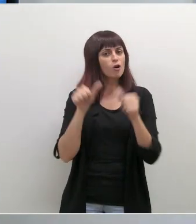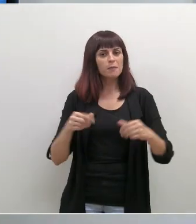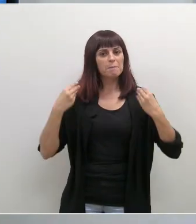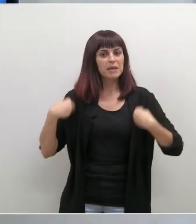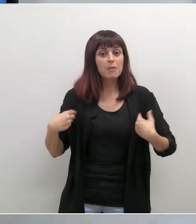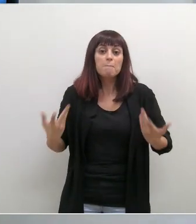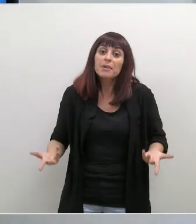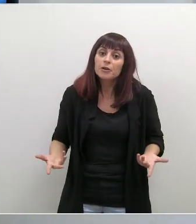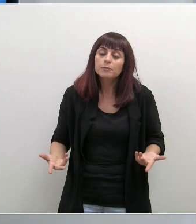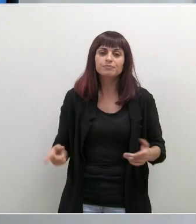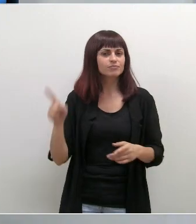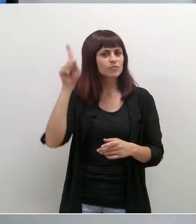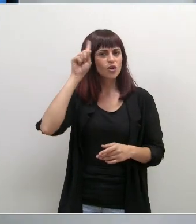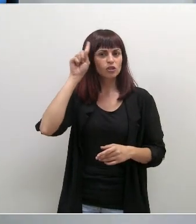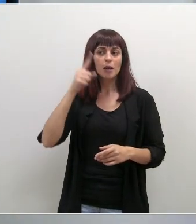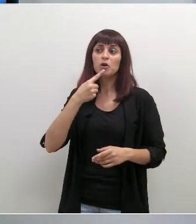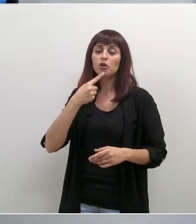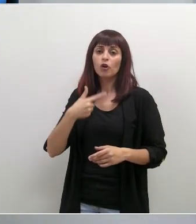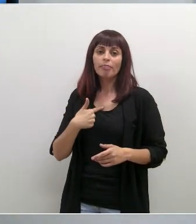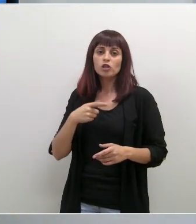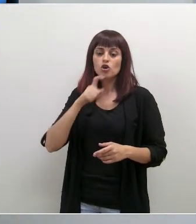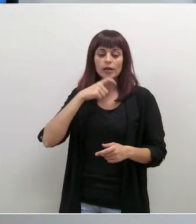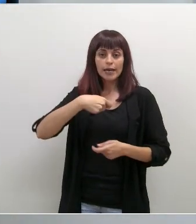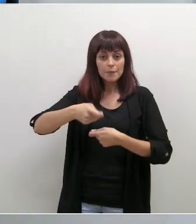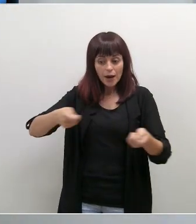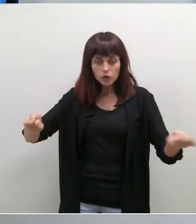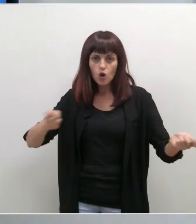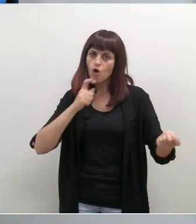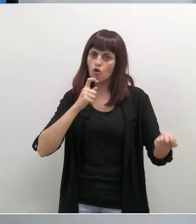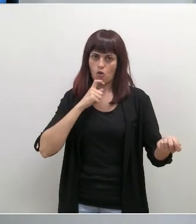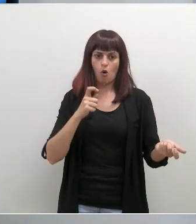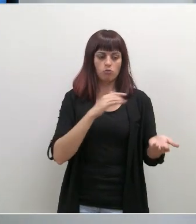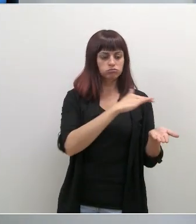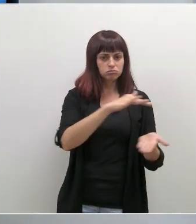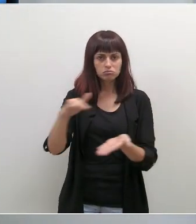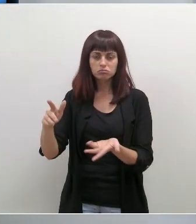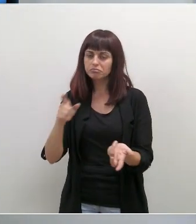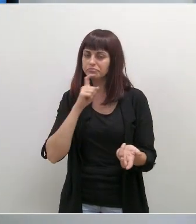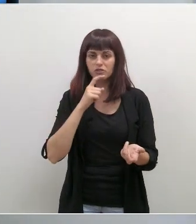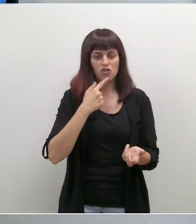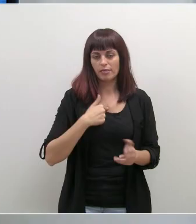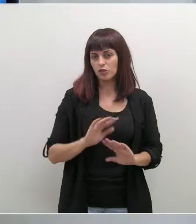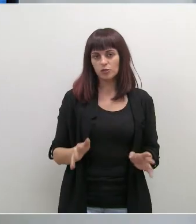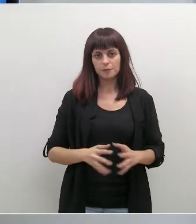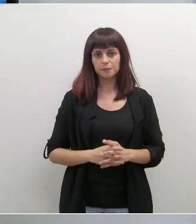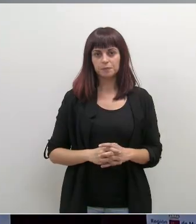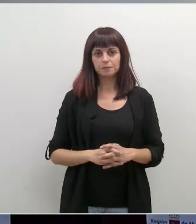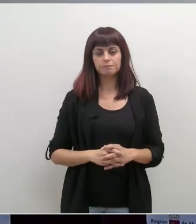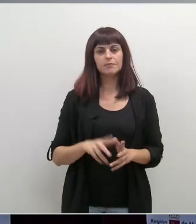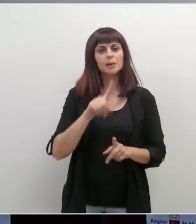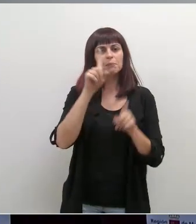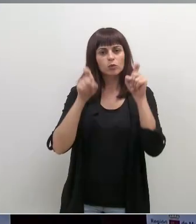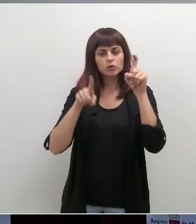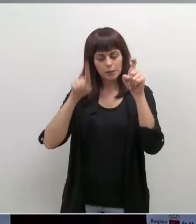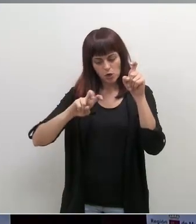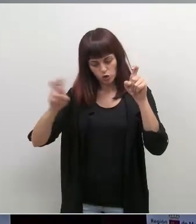no se ha estipulado cómo se va a hacer ese reparto ni cómo se va a hacer la distribución de forma tan pormenorizada, ¿no? También pregunta si